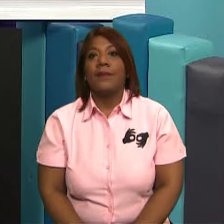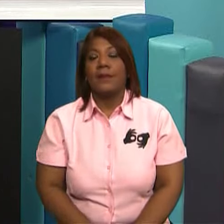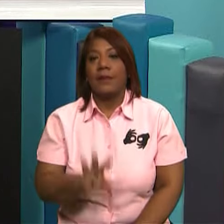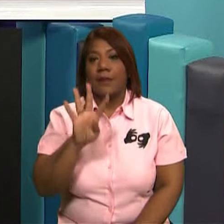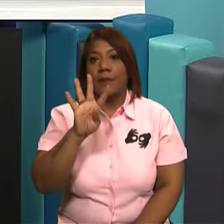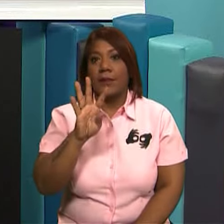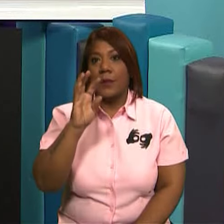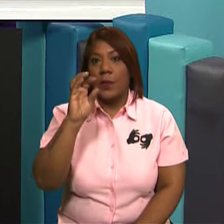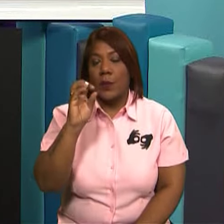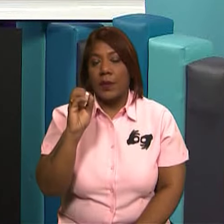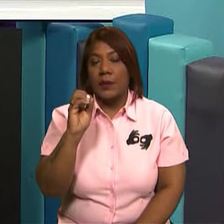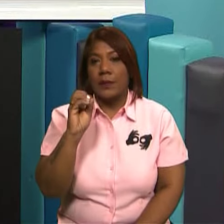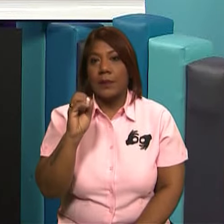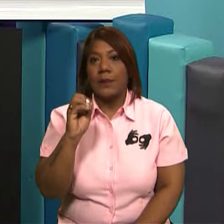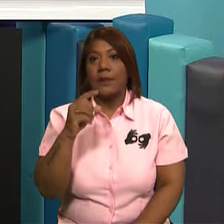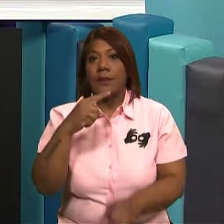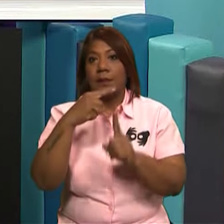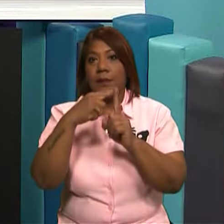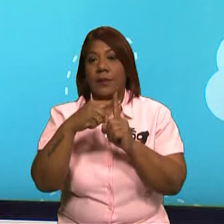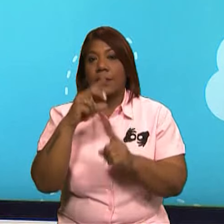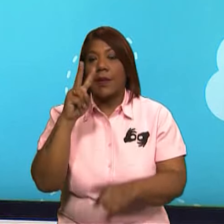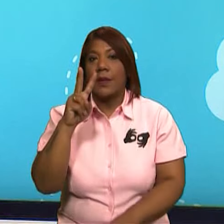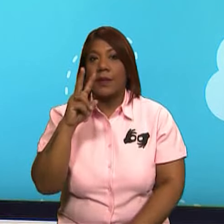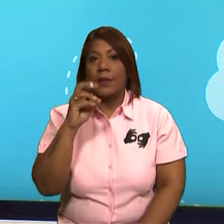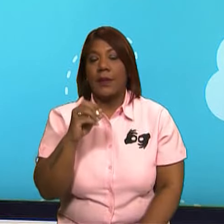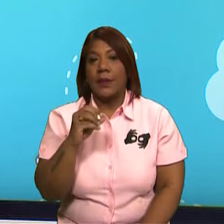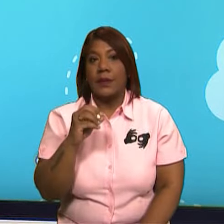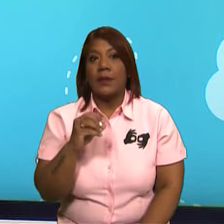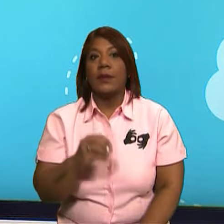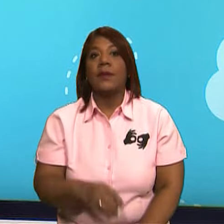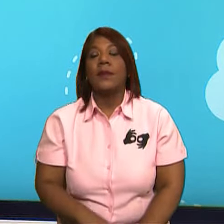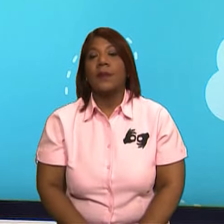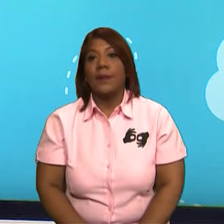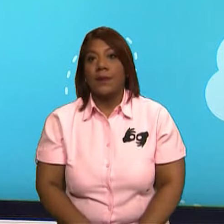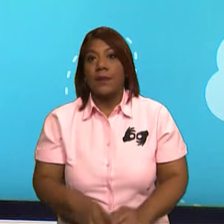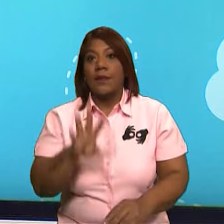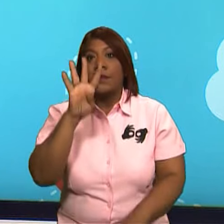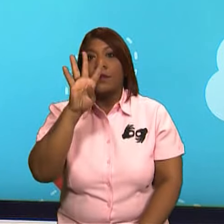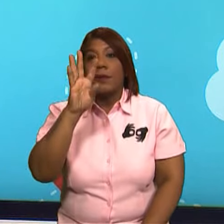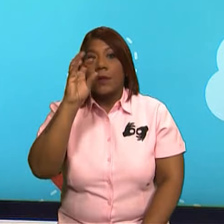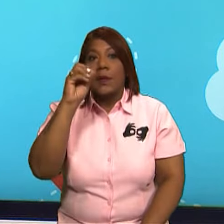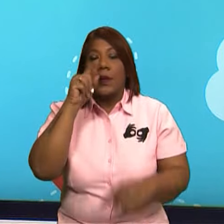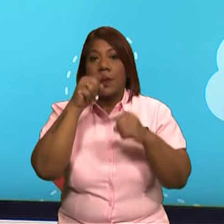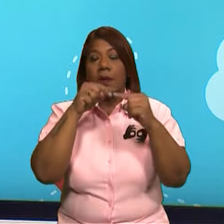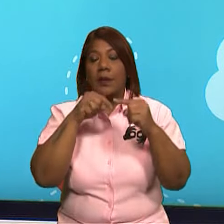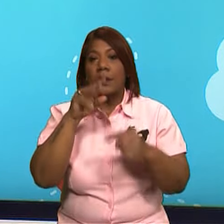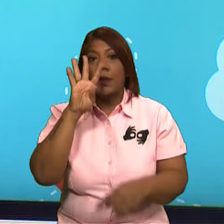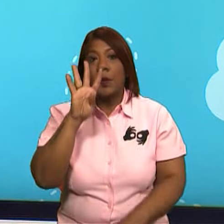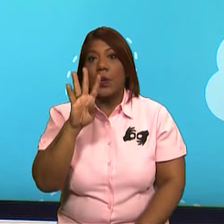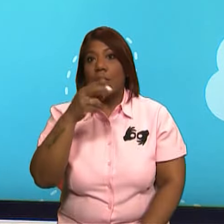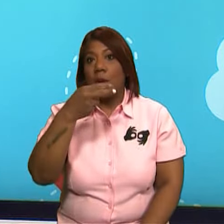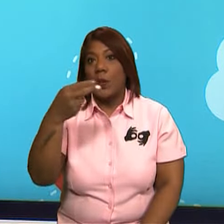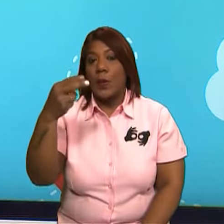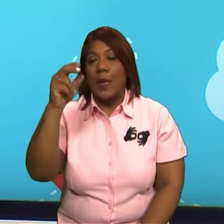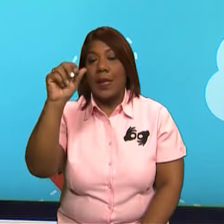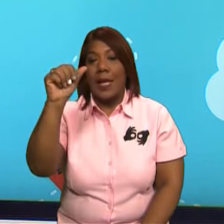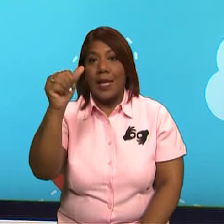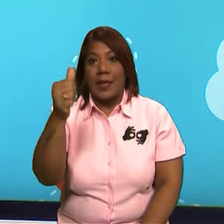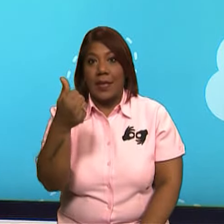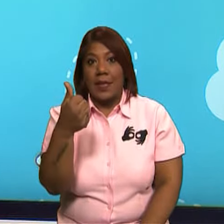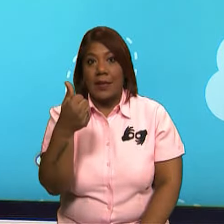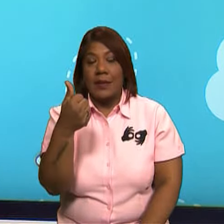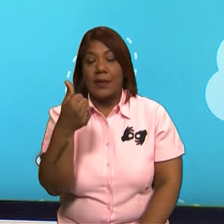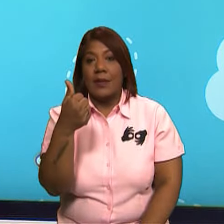40 más 20. ¿Recuerdan el siguiente paso? Excelente, 40 ahora lo divido entre 4, que es el mismo